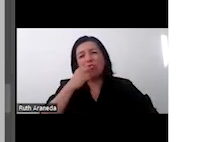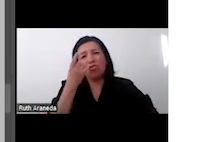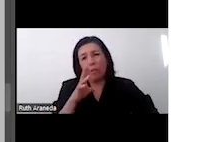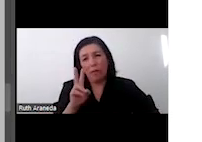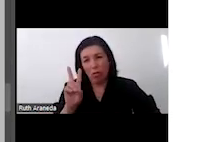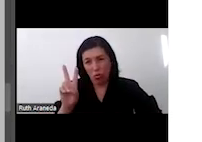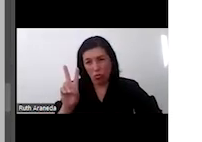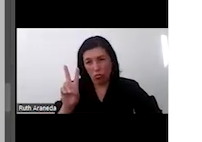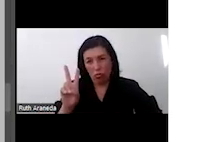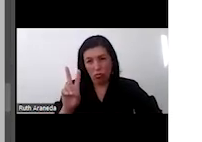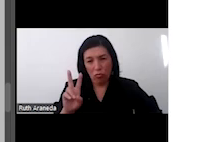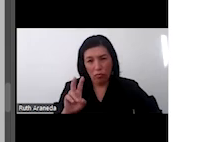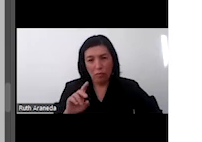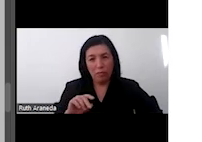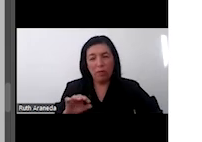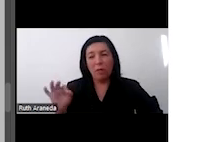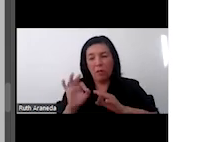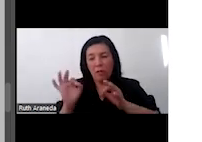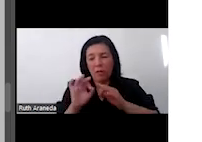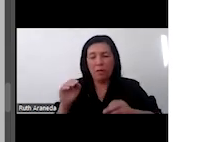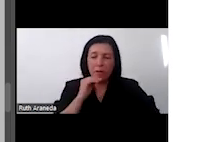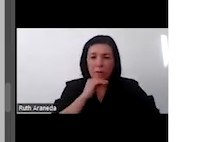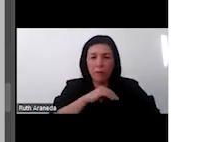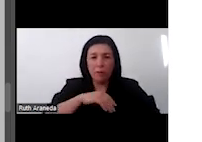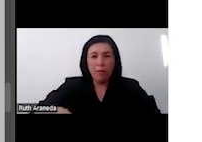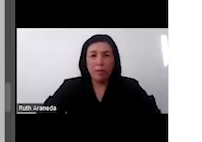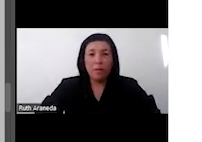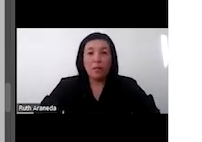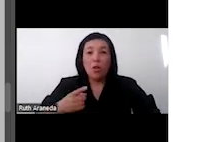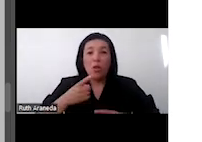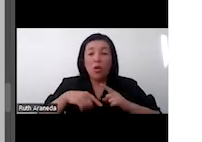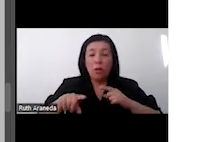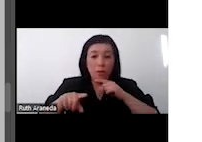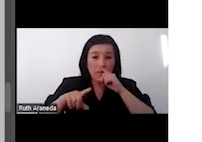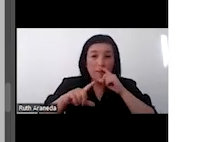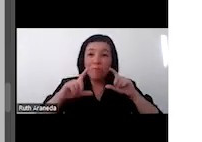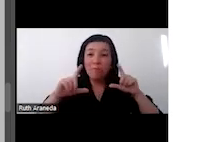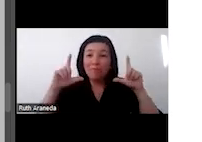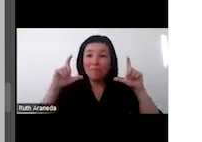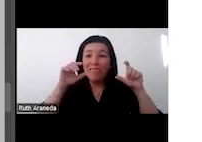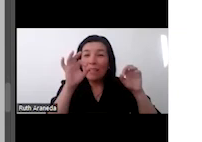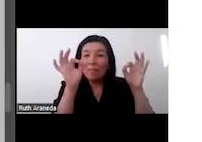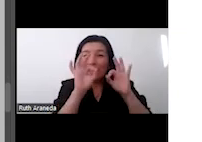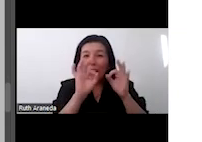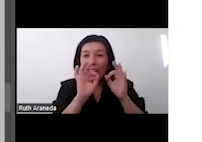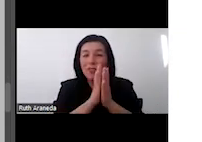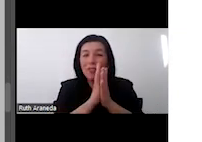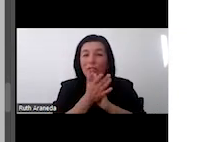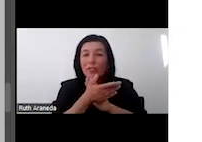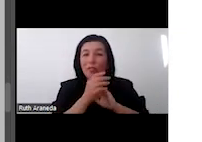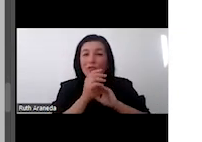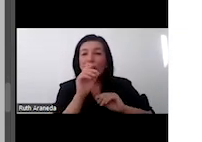Ya, vale, voy a acotar, dale. ¿ya? Ya, bueno, esta es como la lámina ya más en detalle, lo, de la simbología